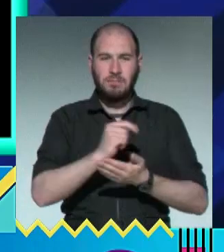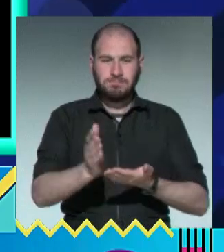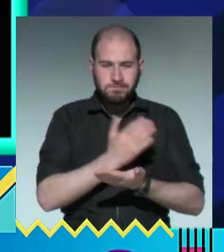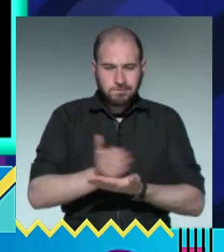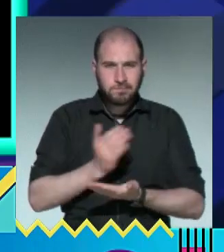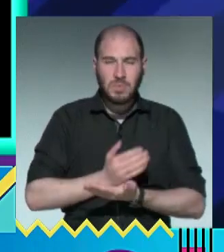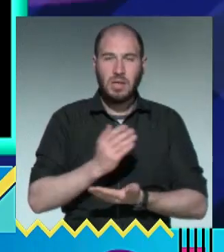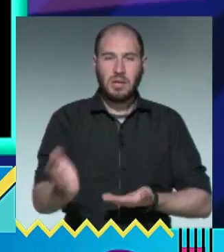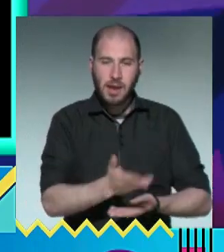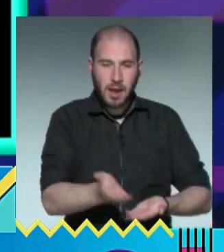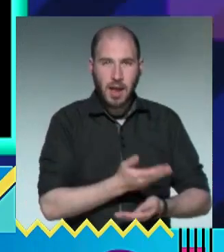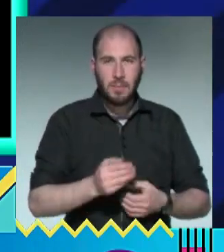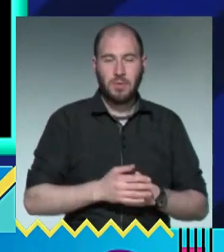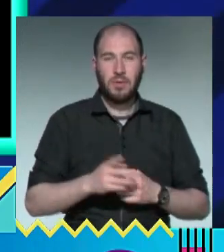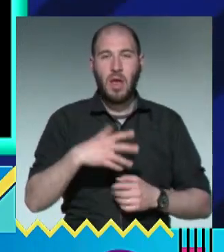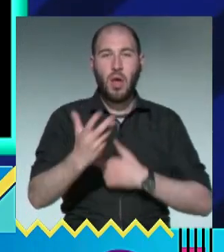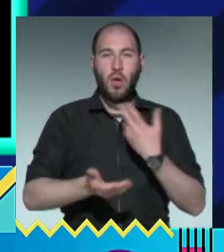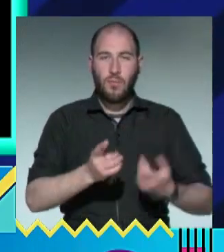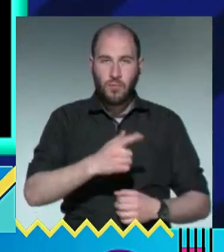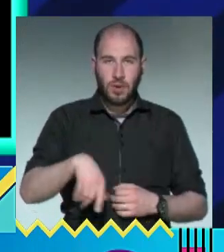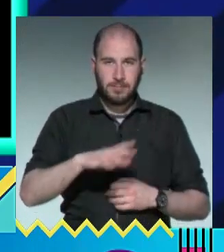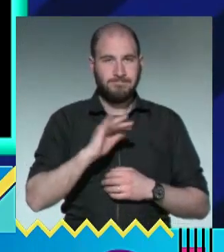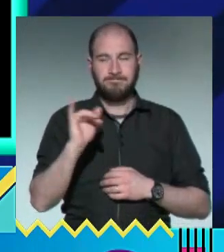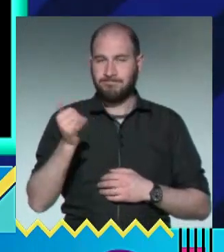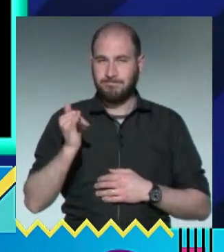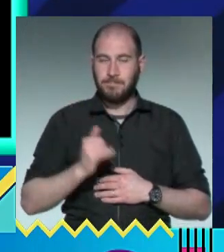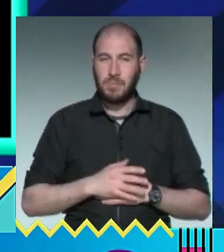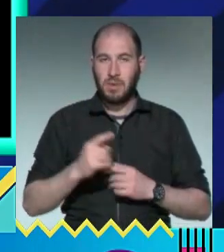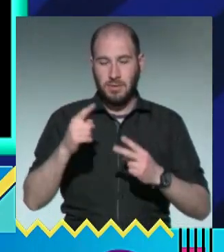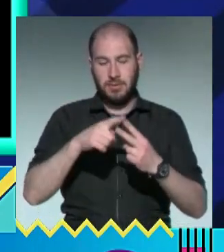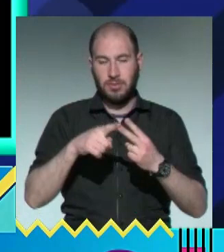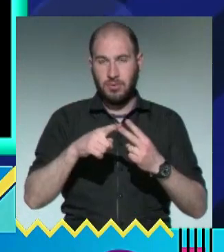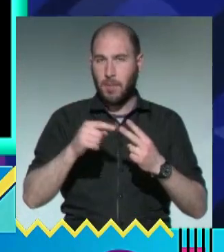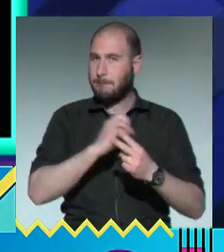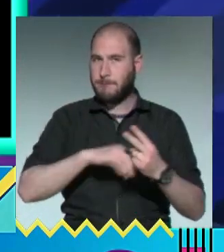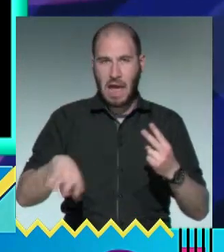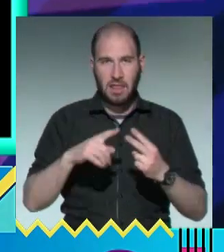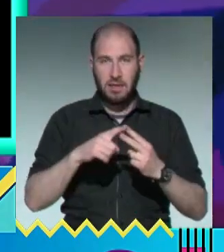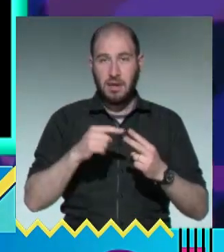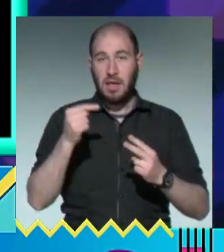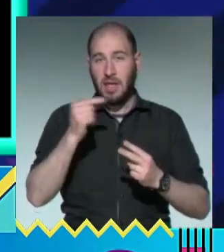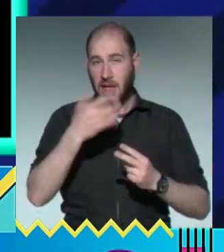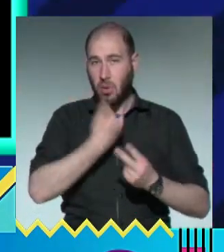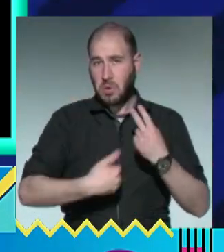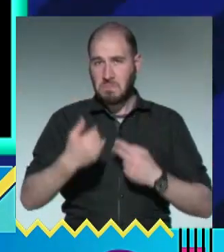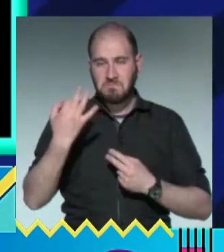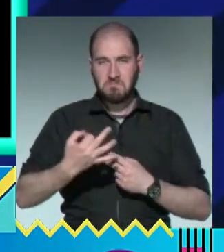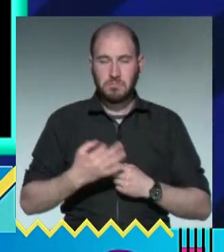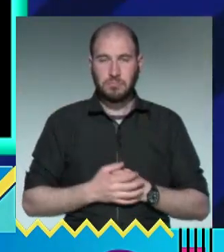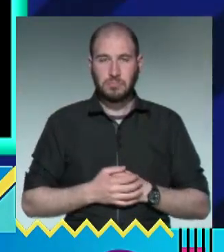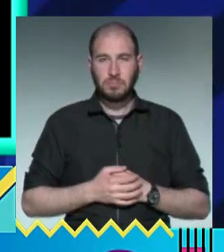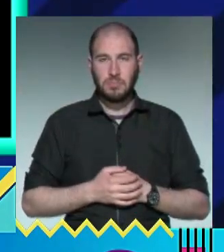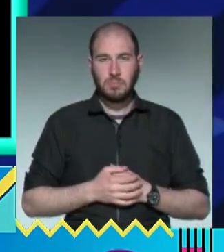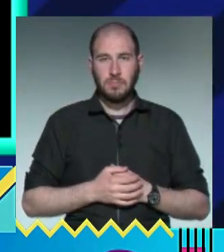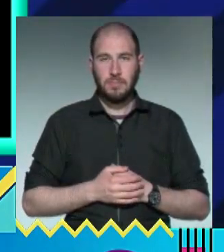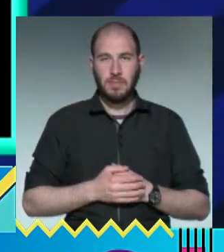maleza o los campos a través del fuego. Sí, hay dos cosas que se hacen mal. Una es, como bien les explicaba,